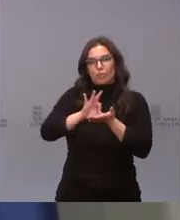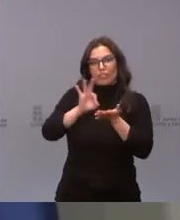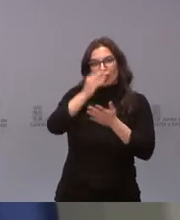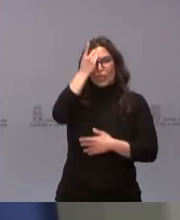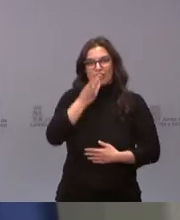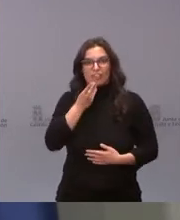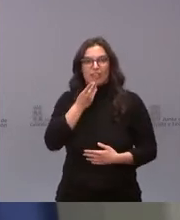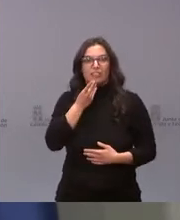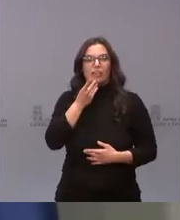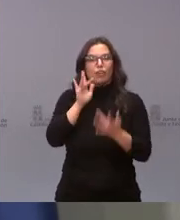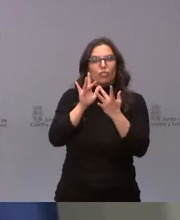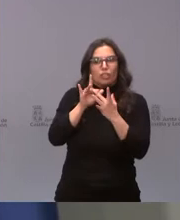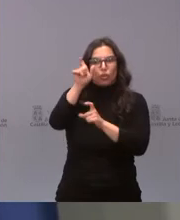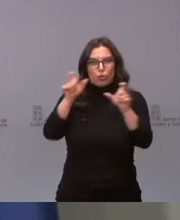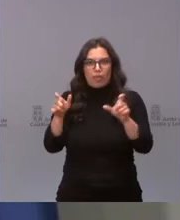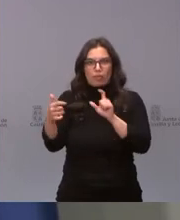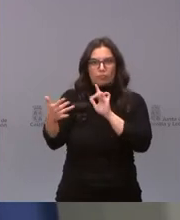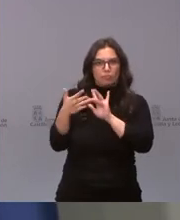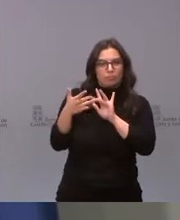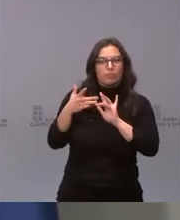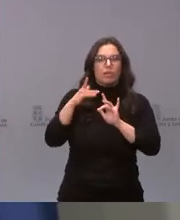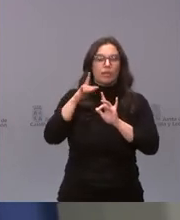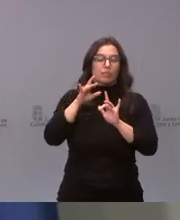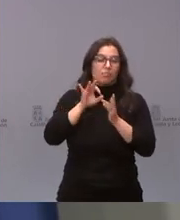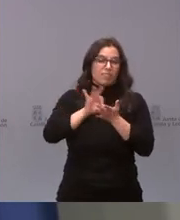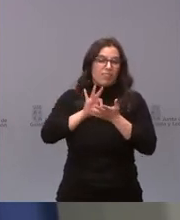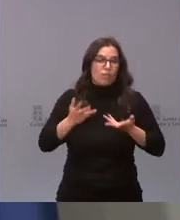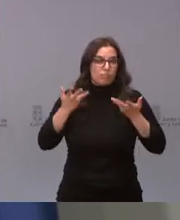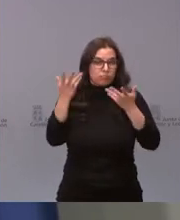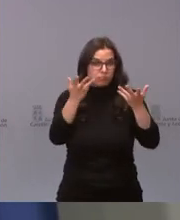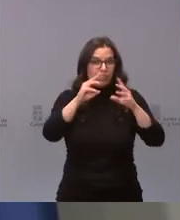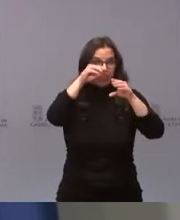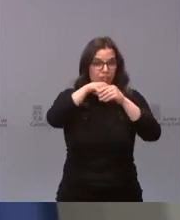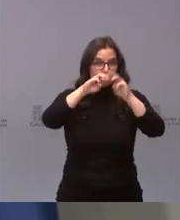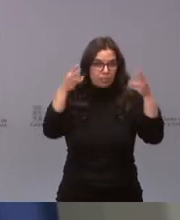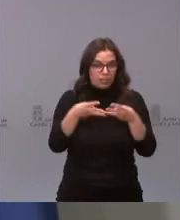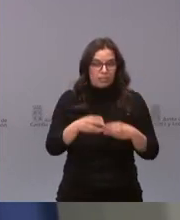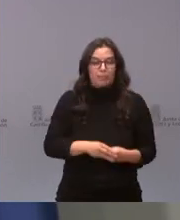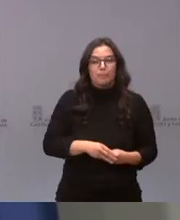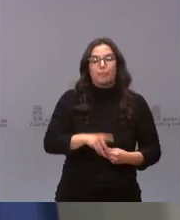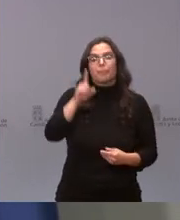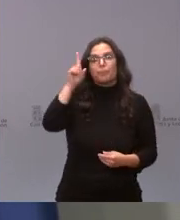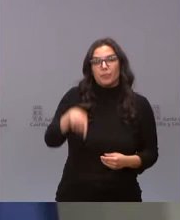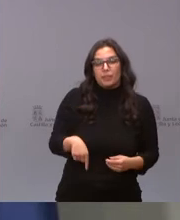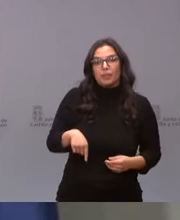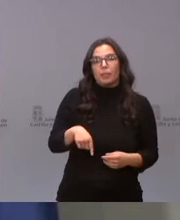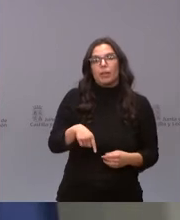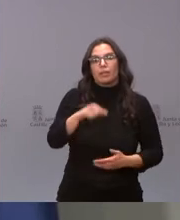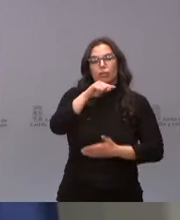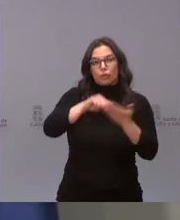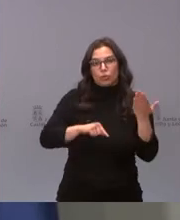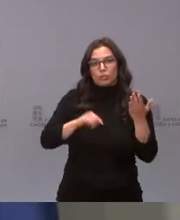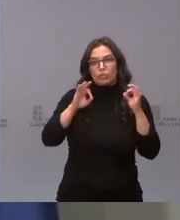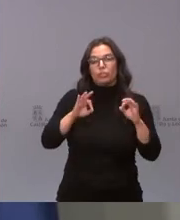se comunica con los ciudadanos y utiliza los servicios disponibles en Internet. Se comunica también la emergencia de la contratación de los